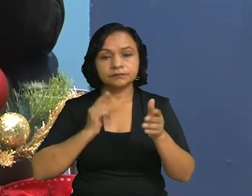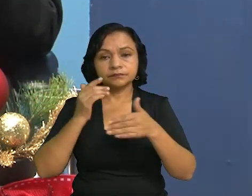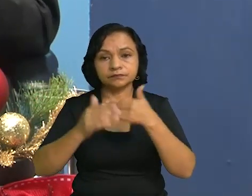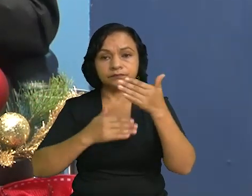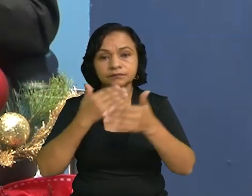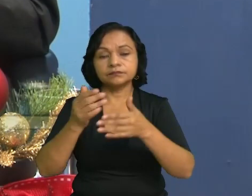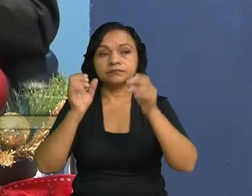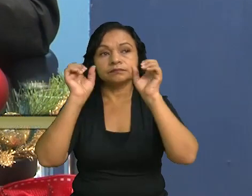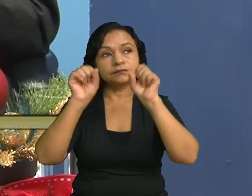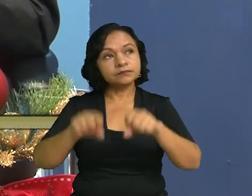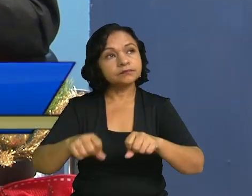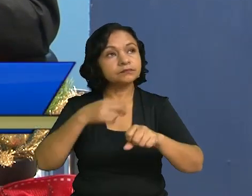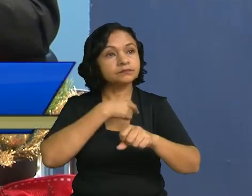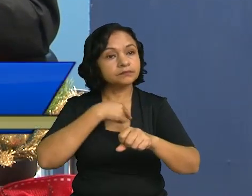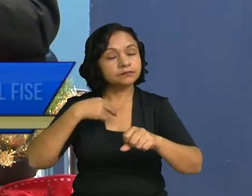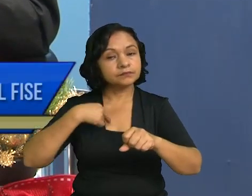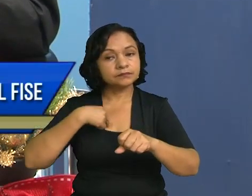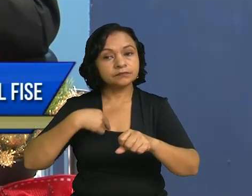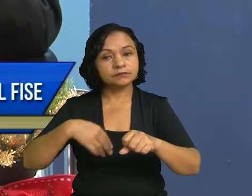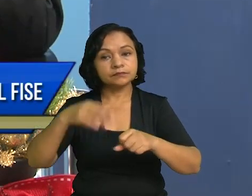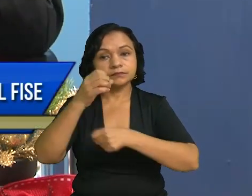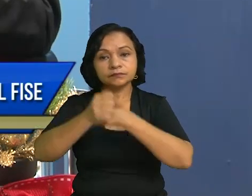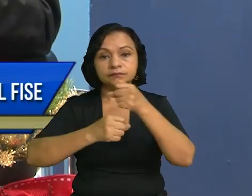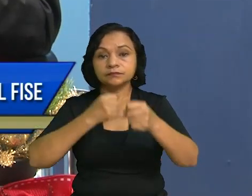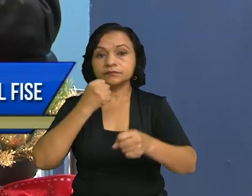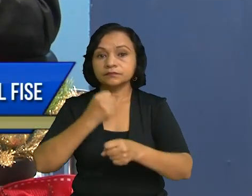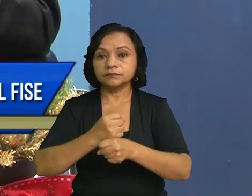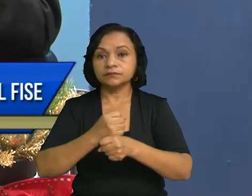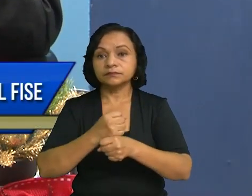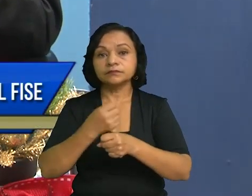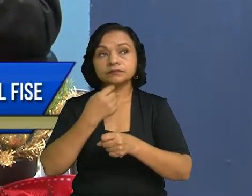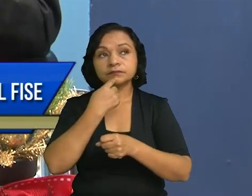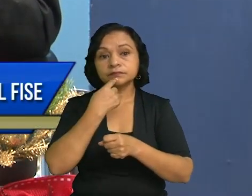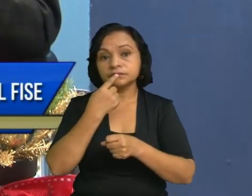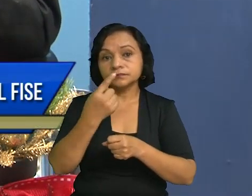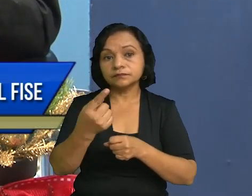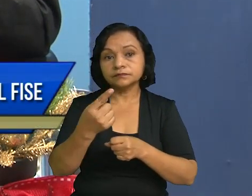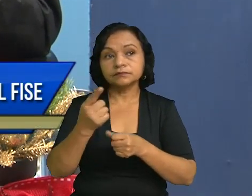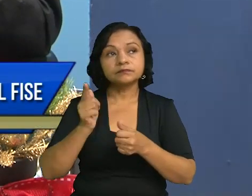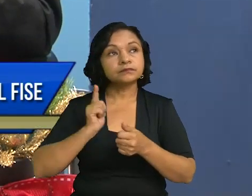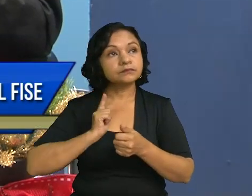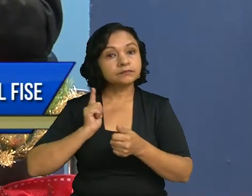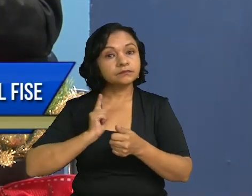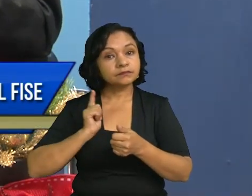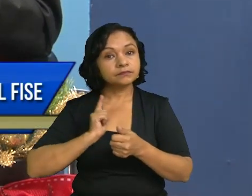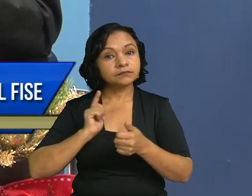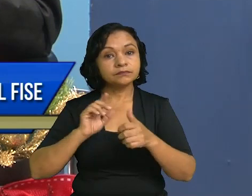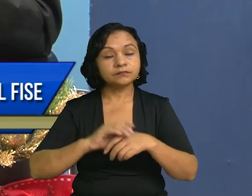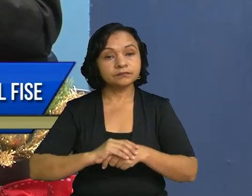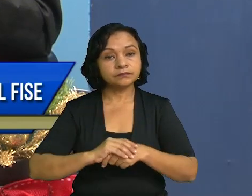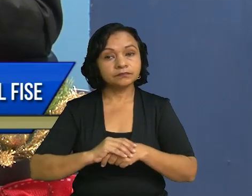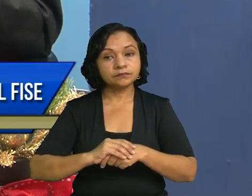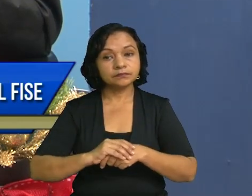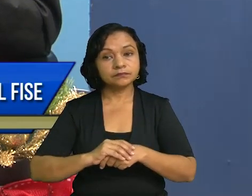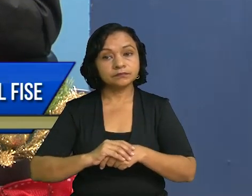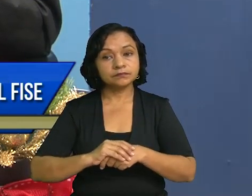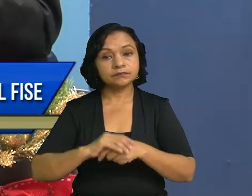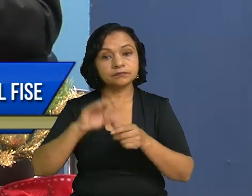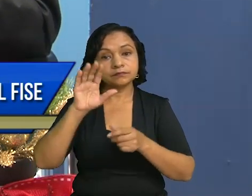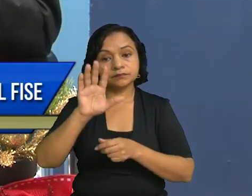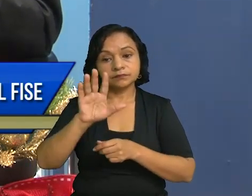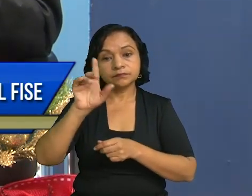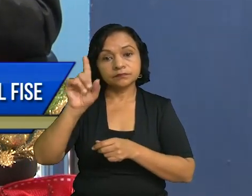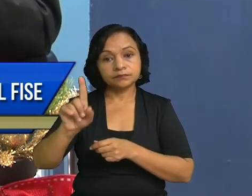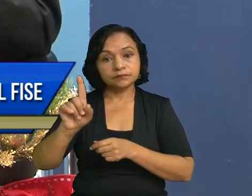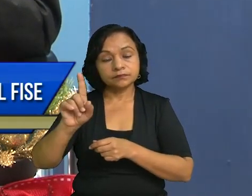se logre en ejecutarse en todo el año pero además yo te decía que vamos a tener allí vamos a 51